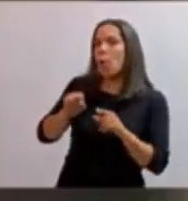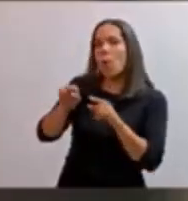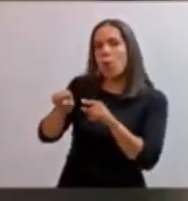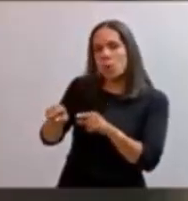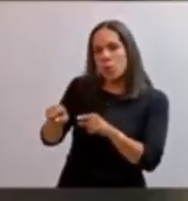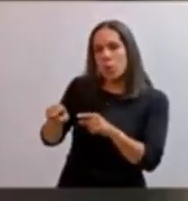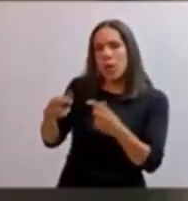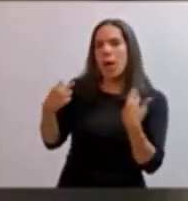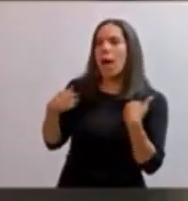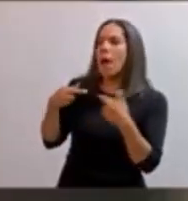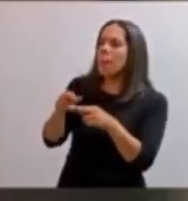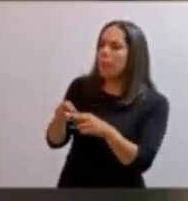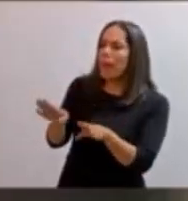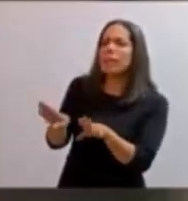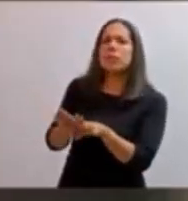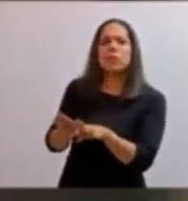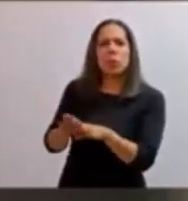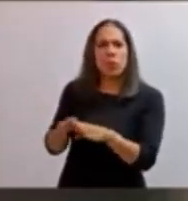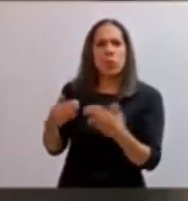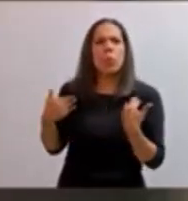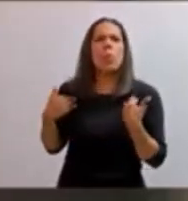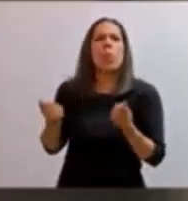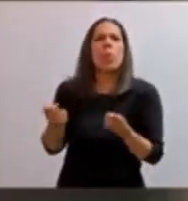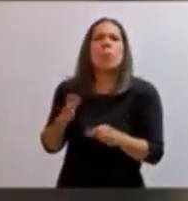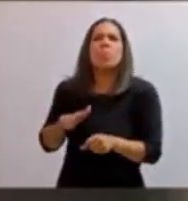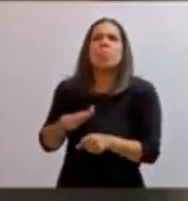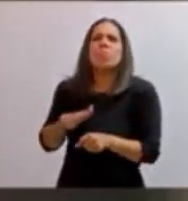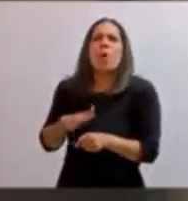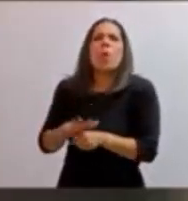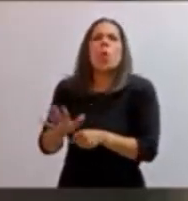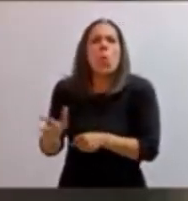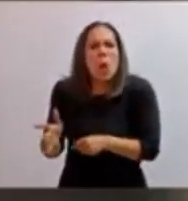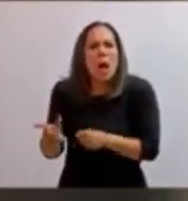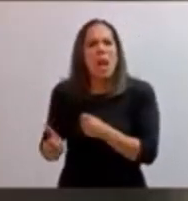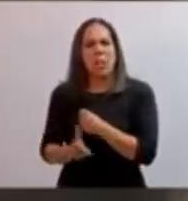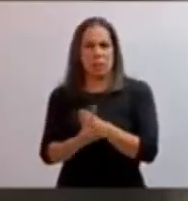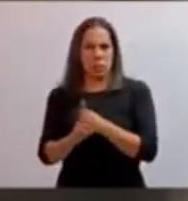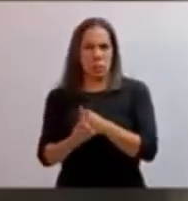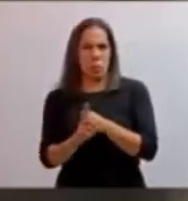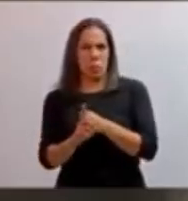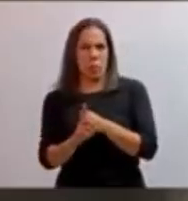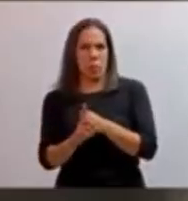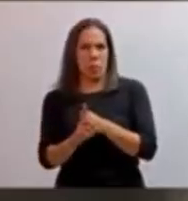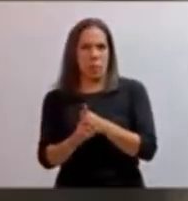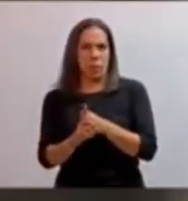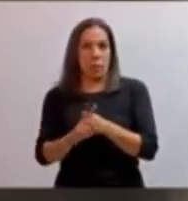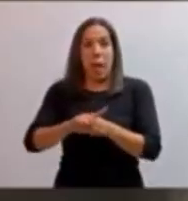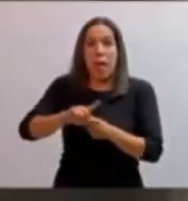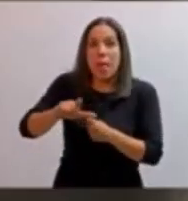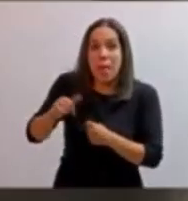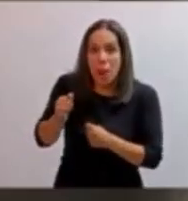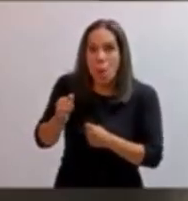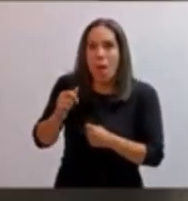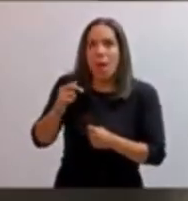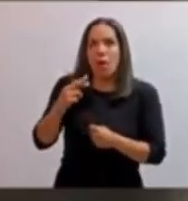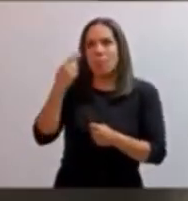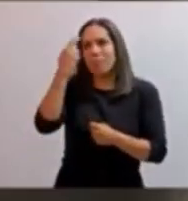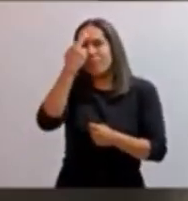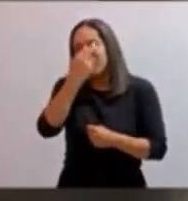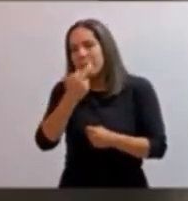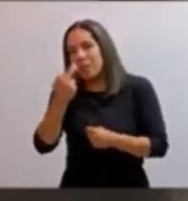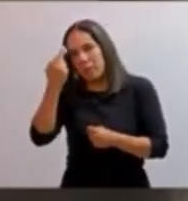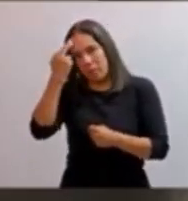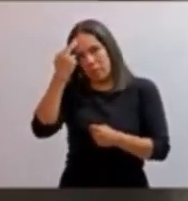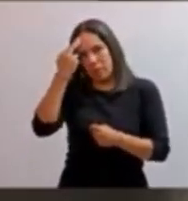identificar problemáticas, necesidades educativas y reflexionar acerca de estas. Lo